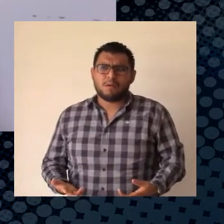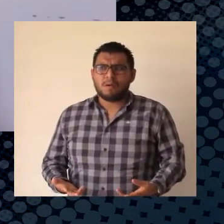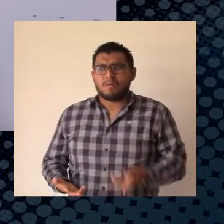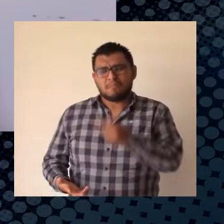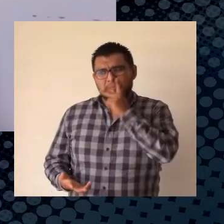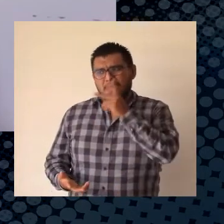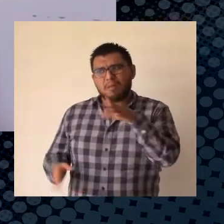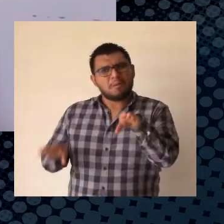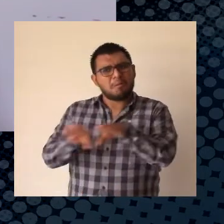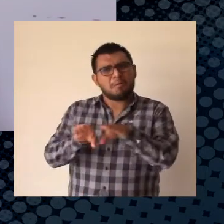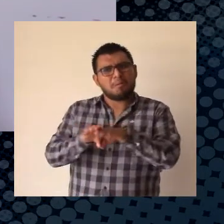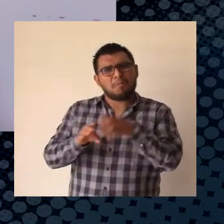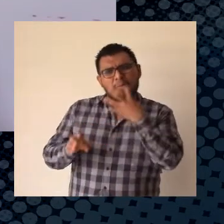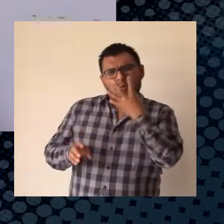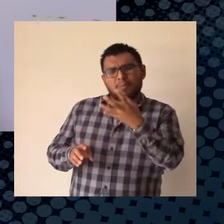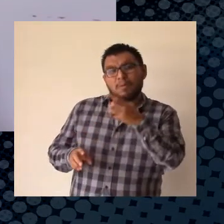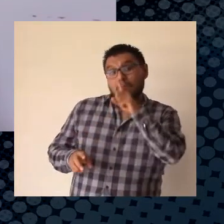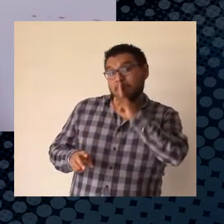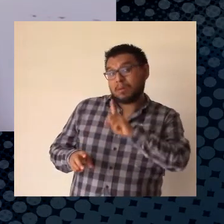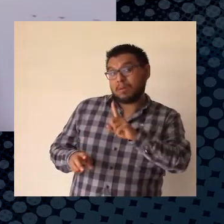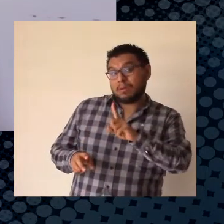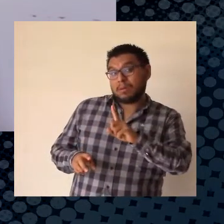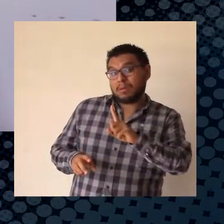Vocabulario. Mentiras.